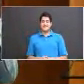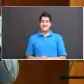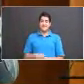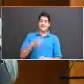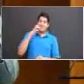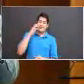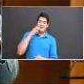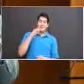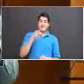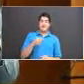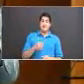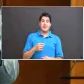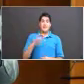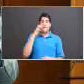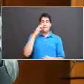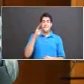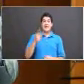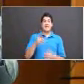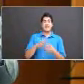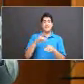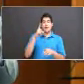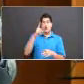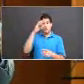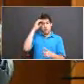Padre de un objetivo.